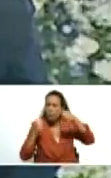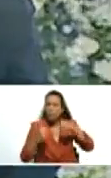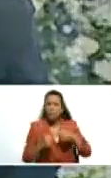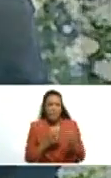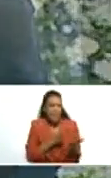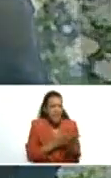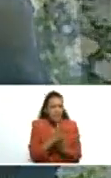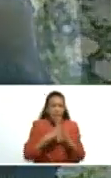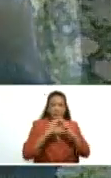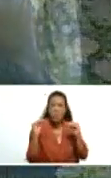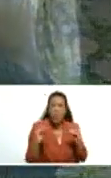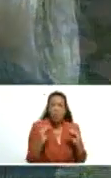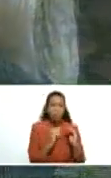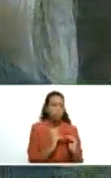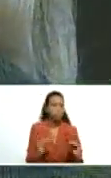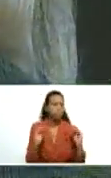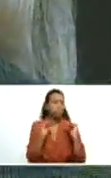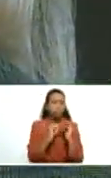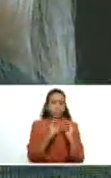leal de todas las lealtades.